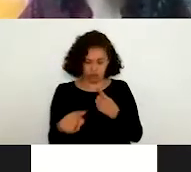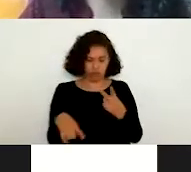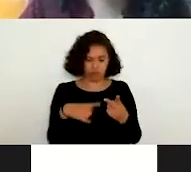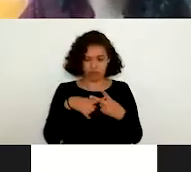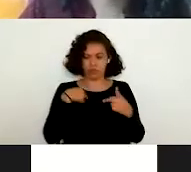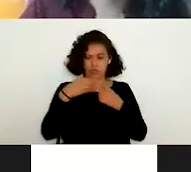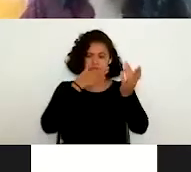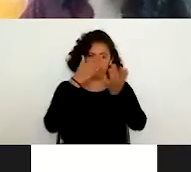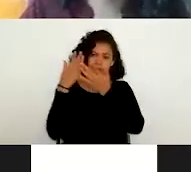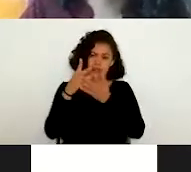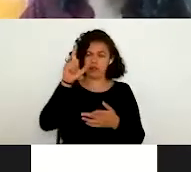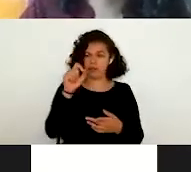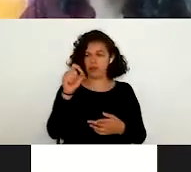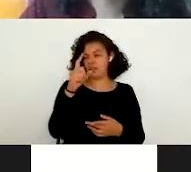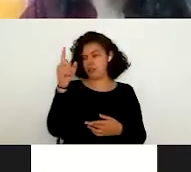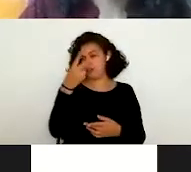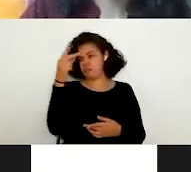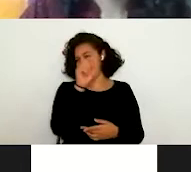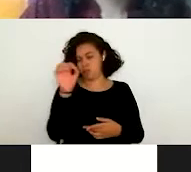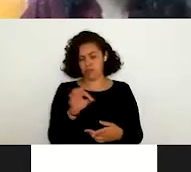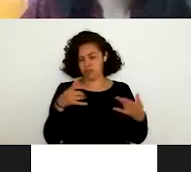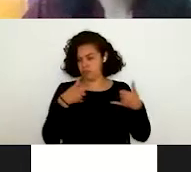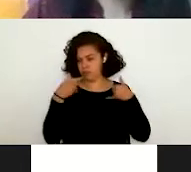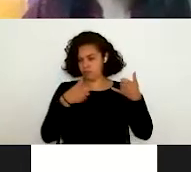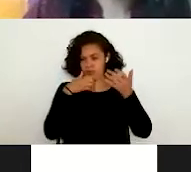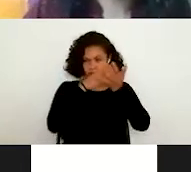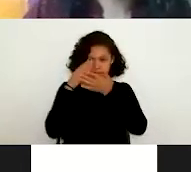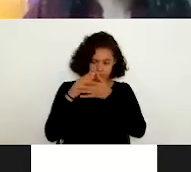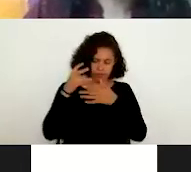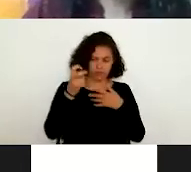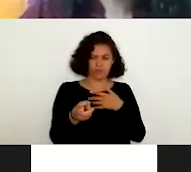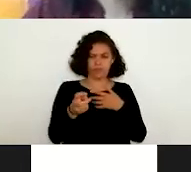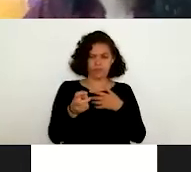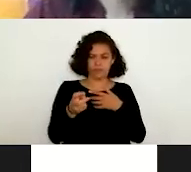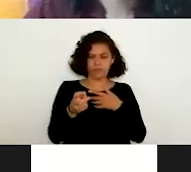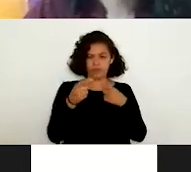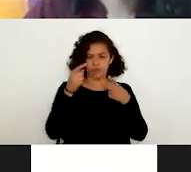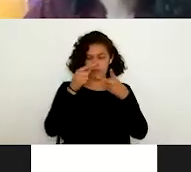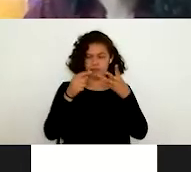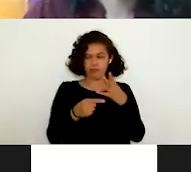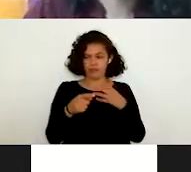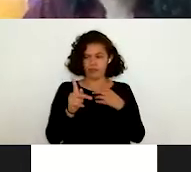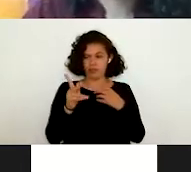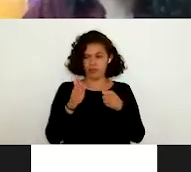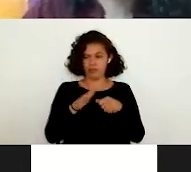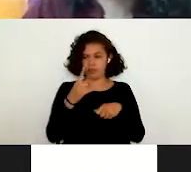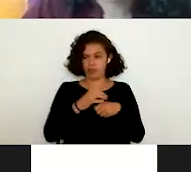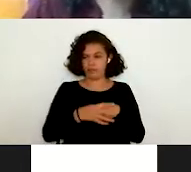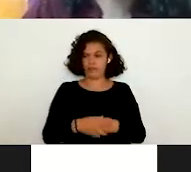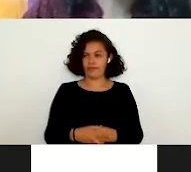asistieron el 20% de los jóvenes, ¿no? Entonces, esa es la razón de ser de las metas y por qué tienen,